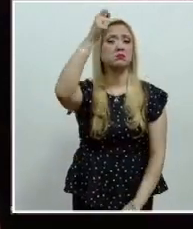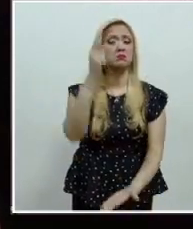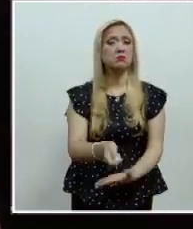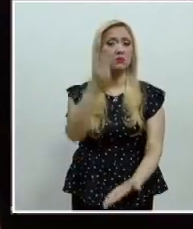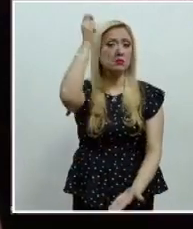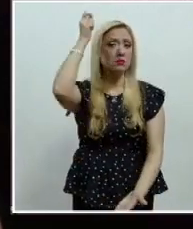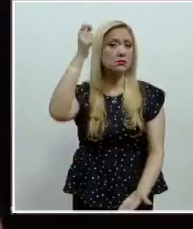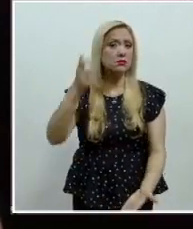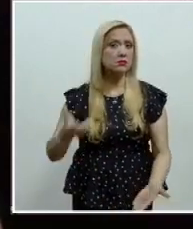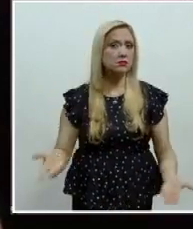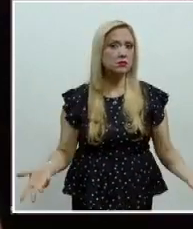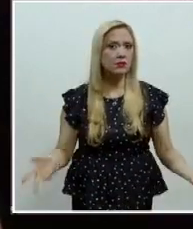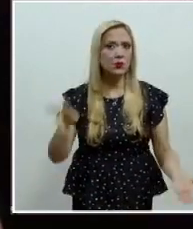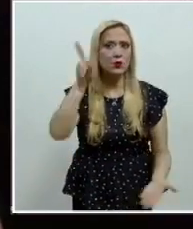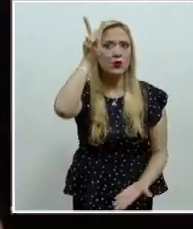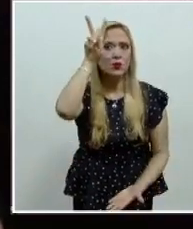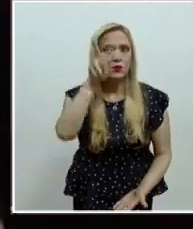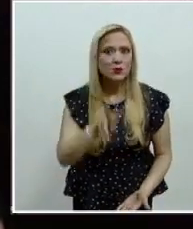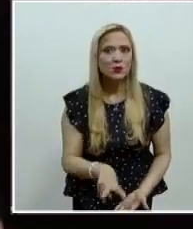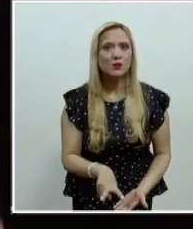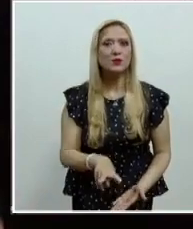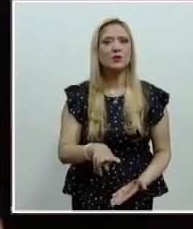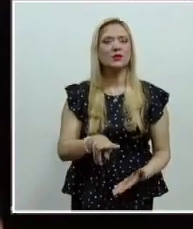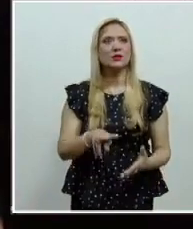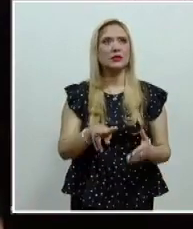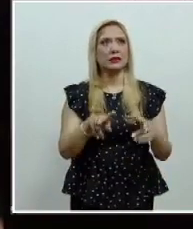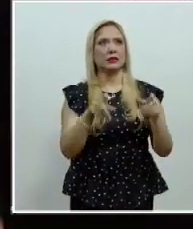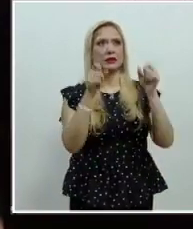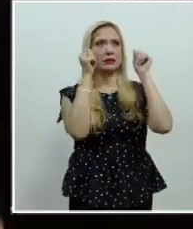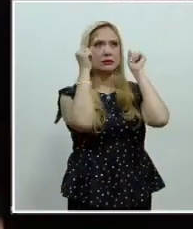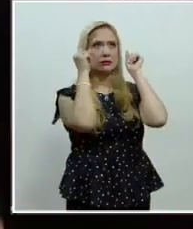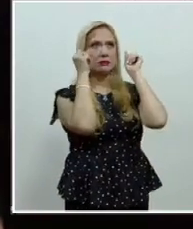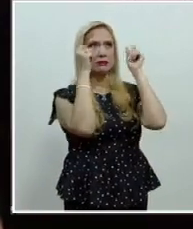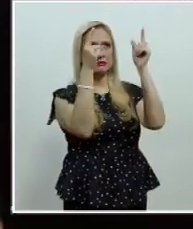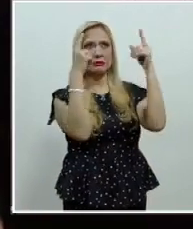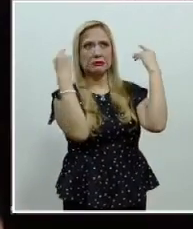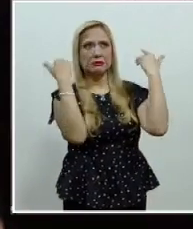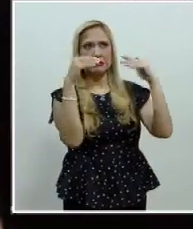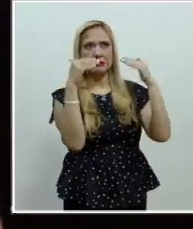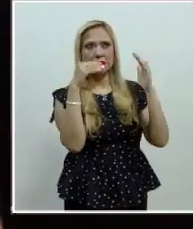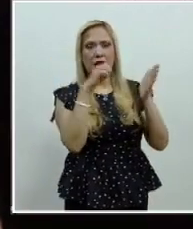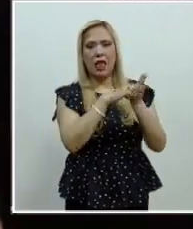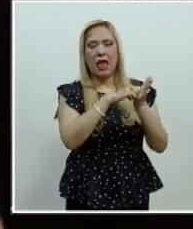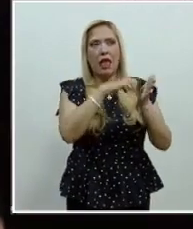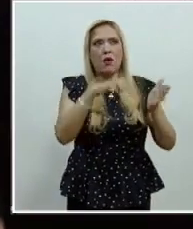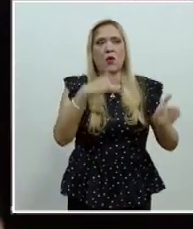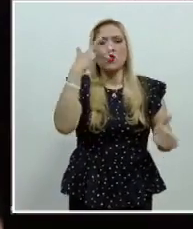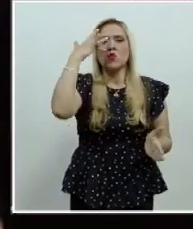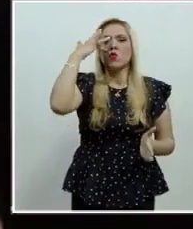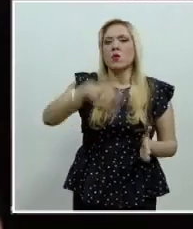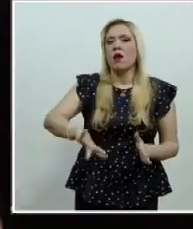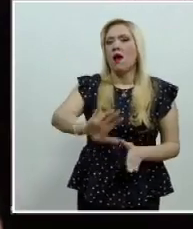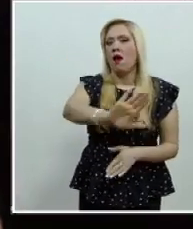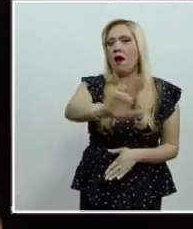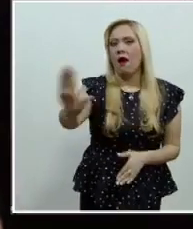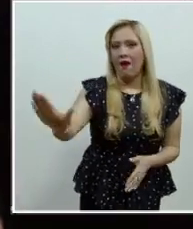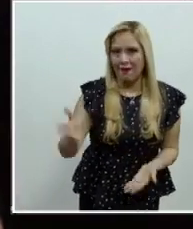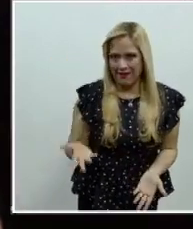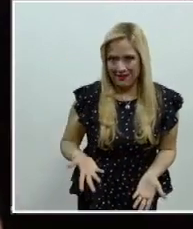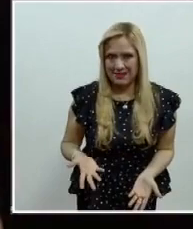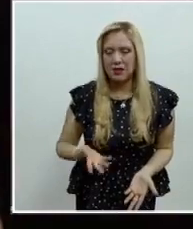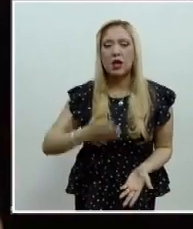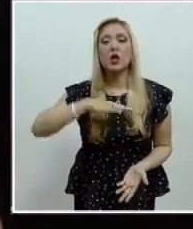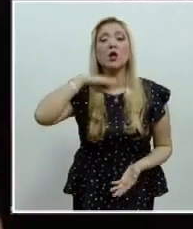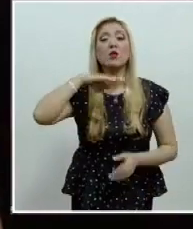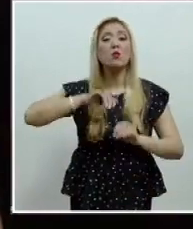sentencias realmente ejemplares, ¿no? Porque el peor enemigo es la impunidad. Y la